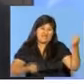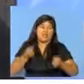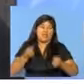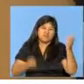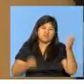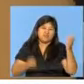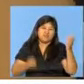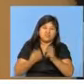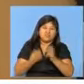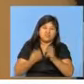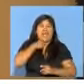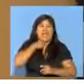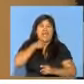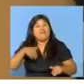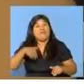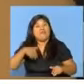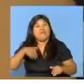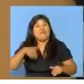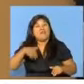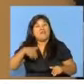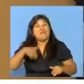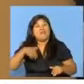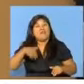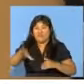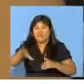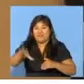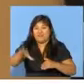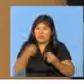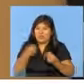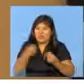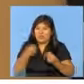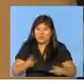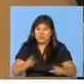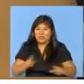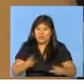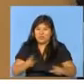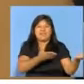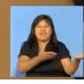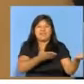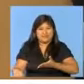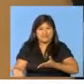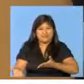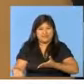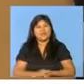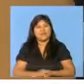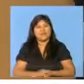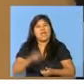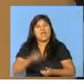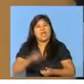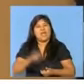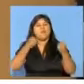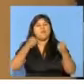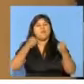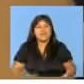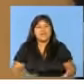porque nos falta mucho y muchas gracias por estar acá que tengan una muy buena tarde igualmente gracias